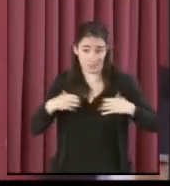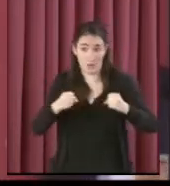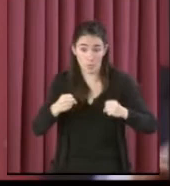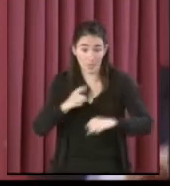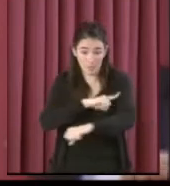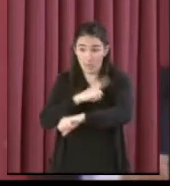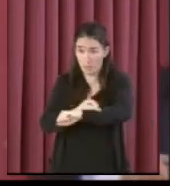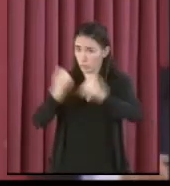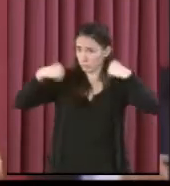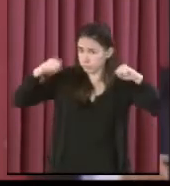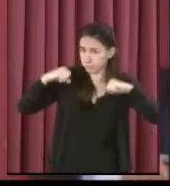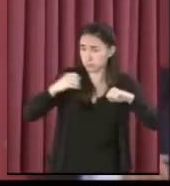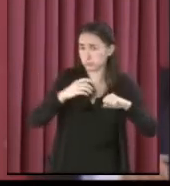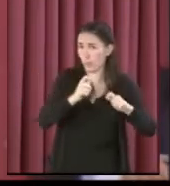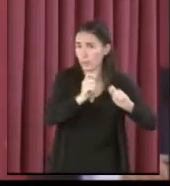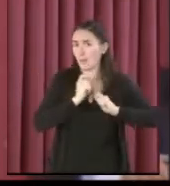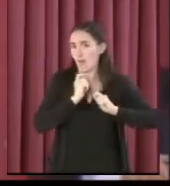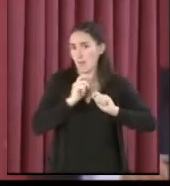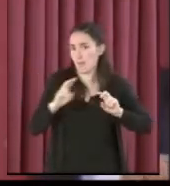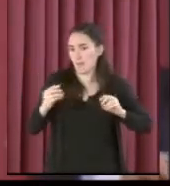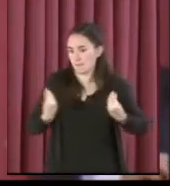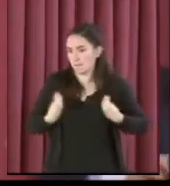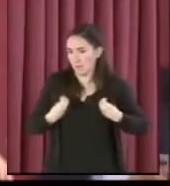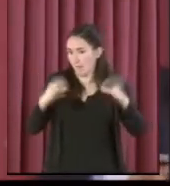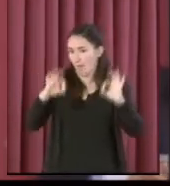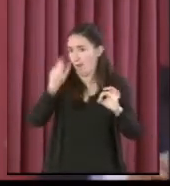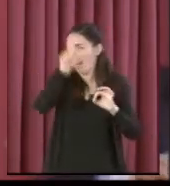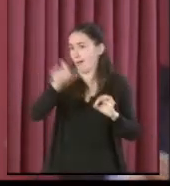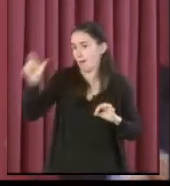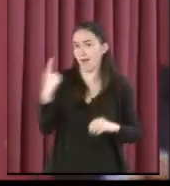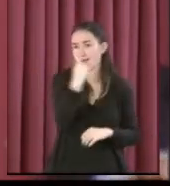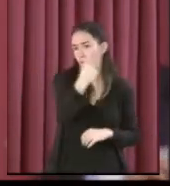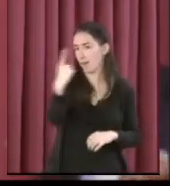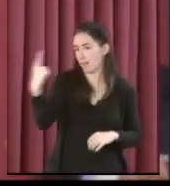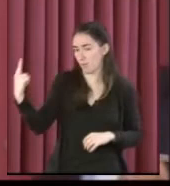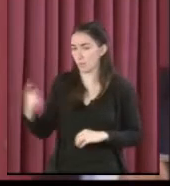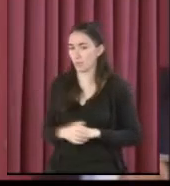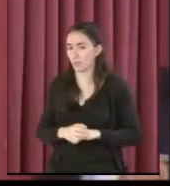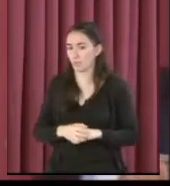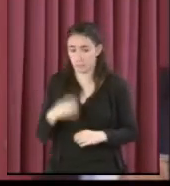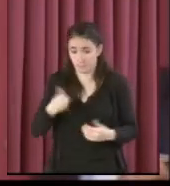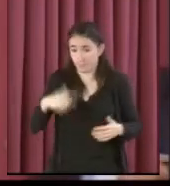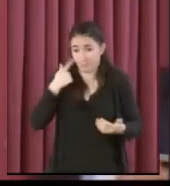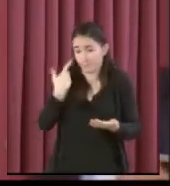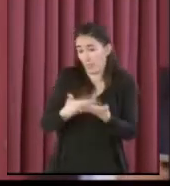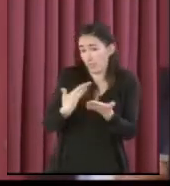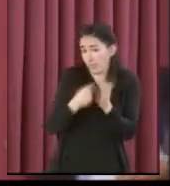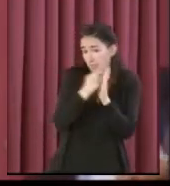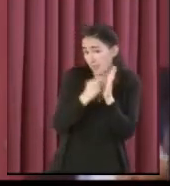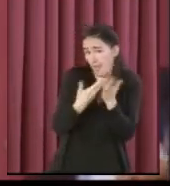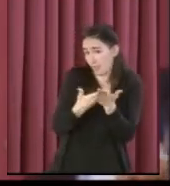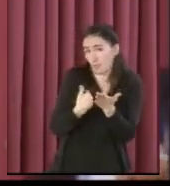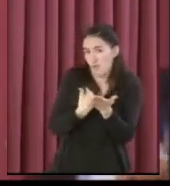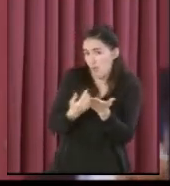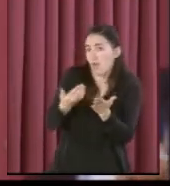deporte forma parte de las formas de vida de todos y cada uno de los logroñeses. Los datos están ahí y no me detendré en